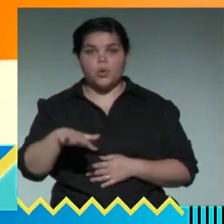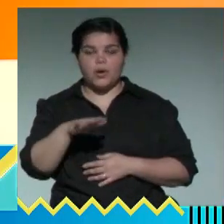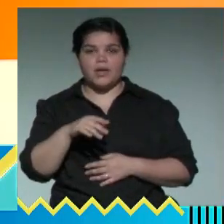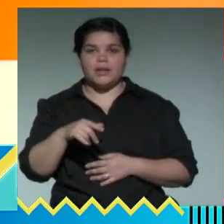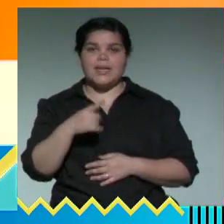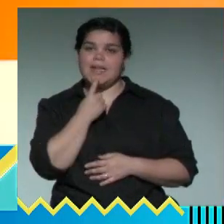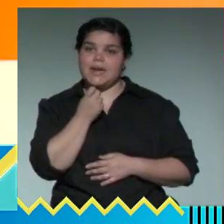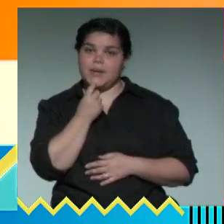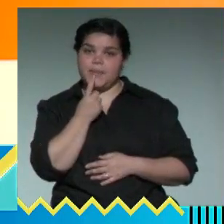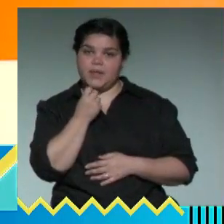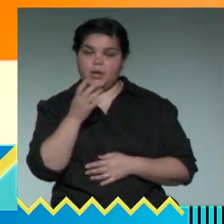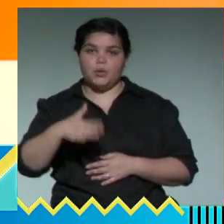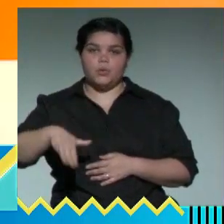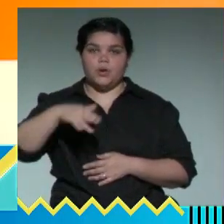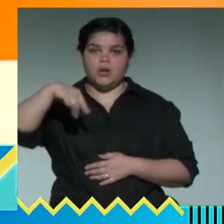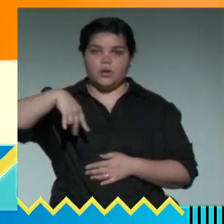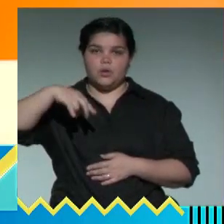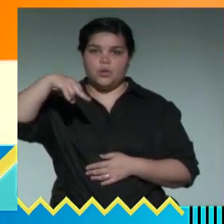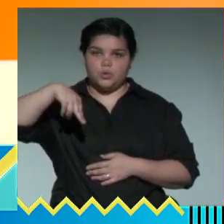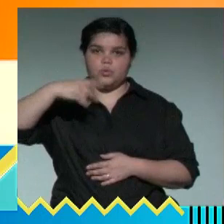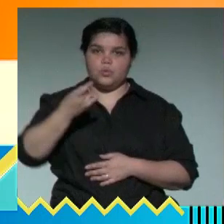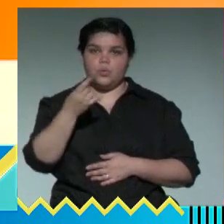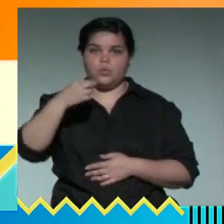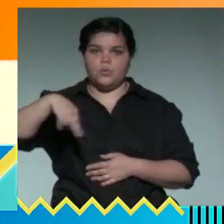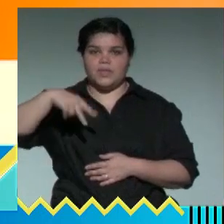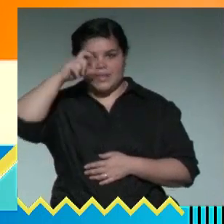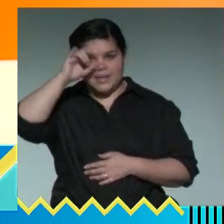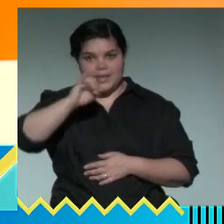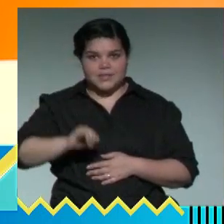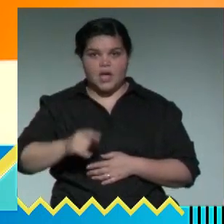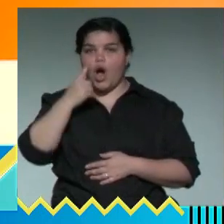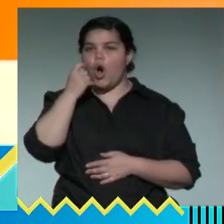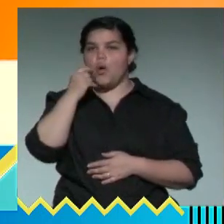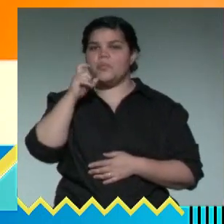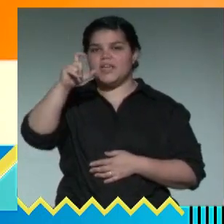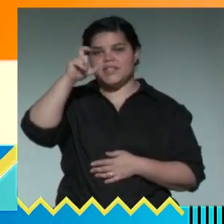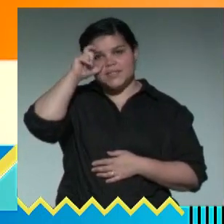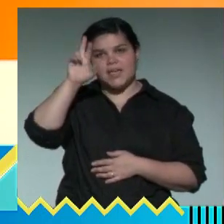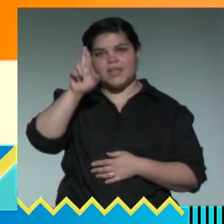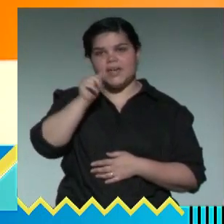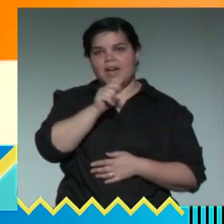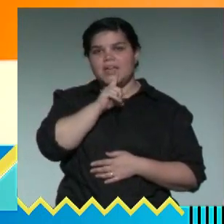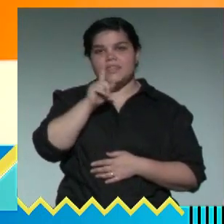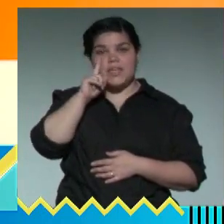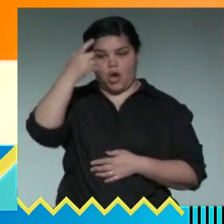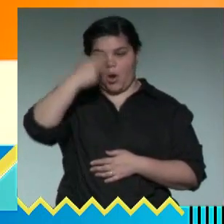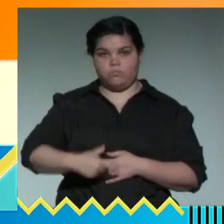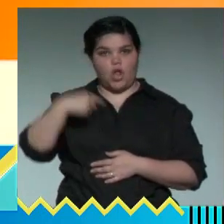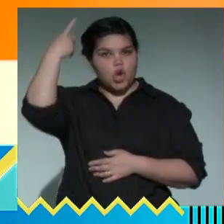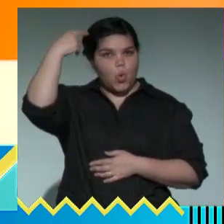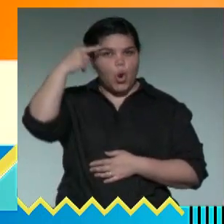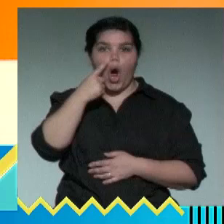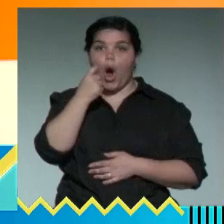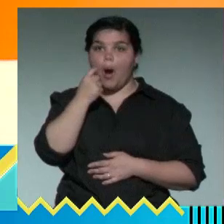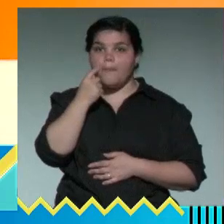Plate, ahí en Núñez, que es el barrio de siempre de Cerati. Y a Charly Alberti le gustaba la hermana